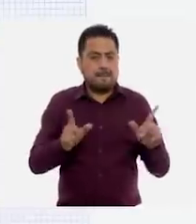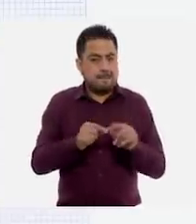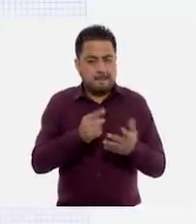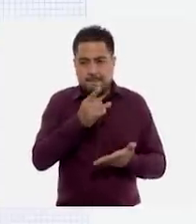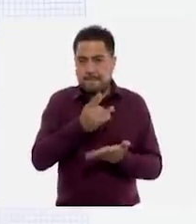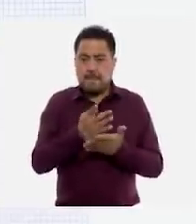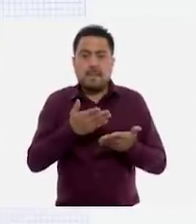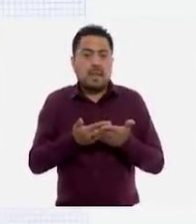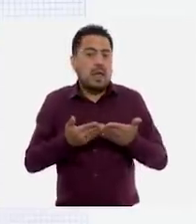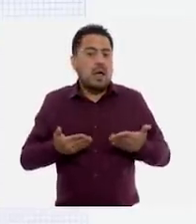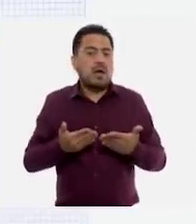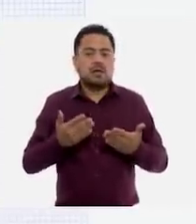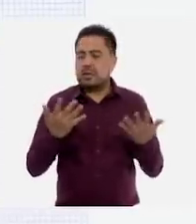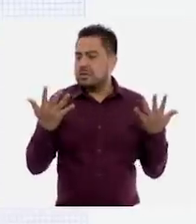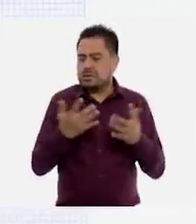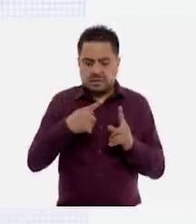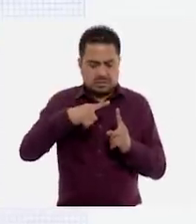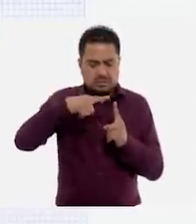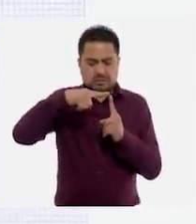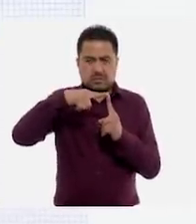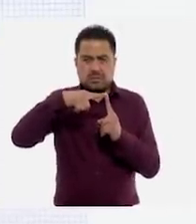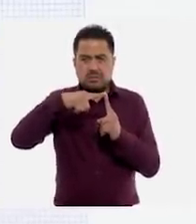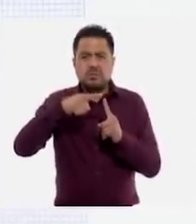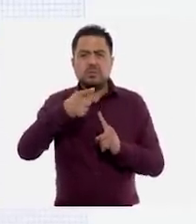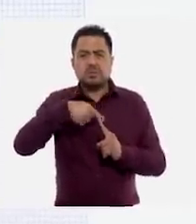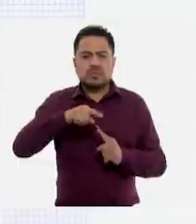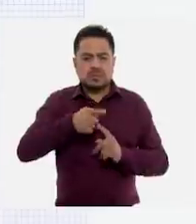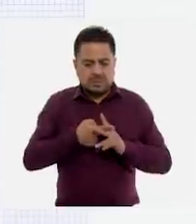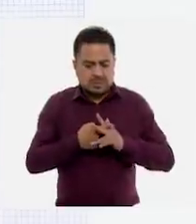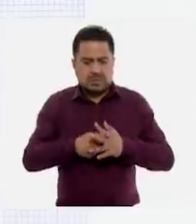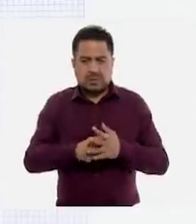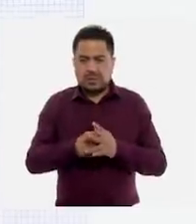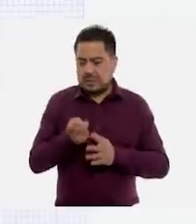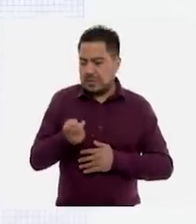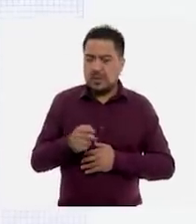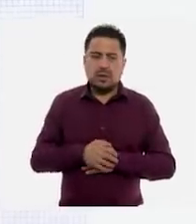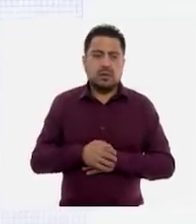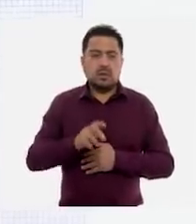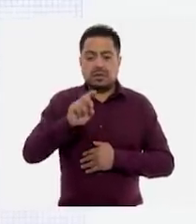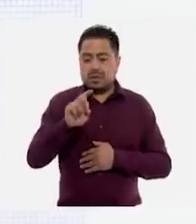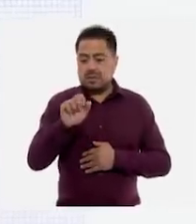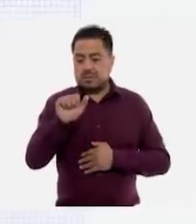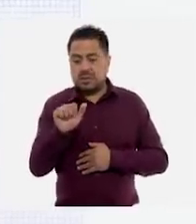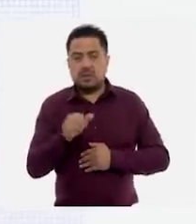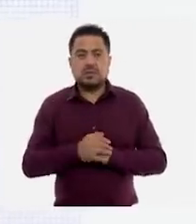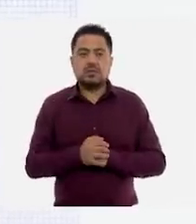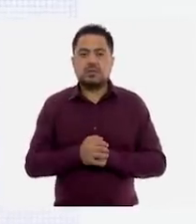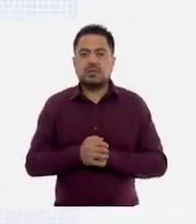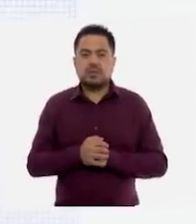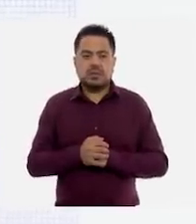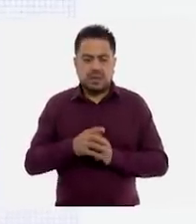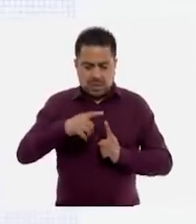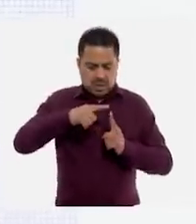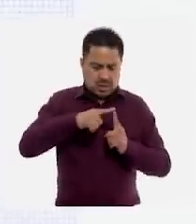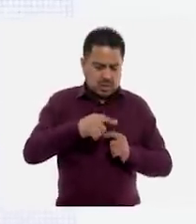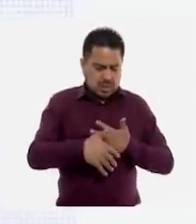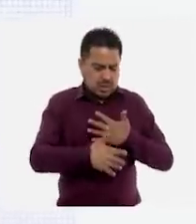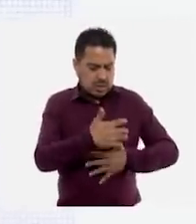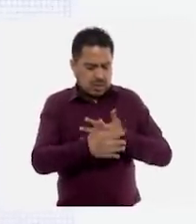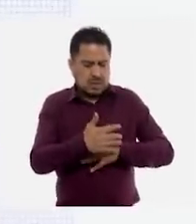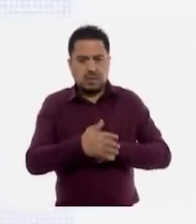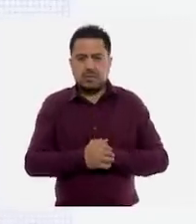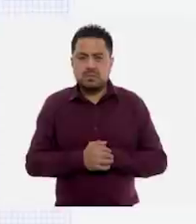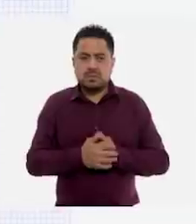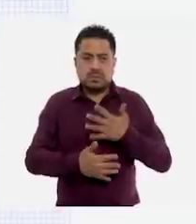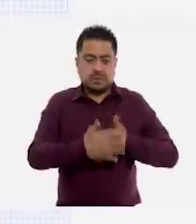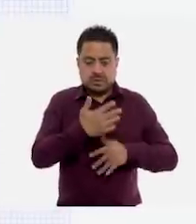ajá. Entonces, si hacemos la división, vamos a empezar por aquí. 36 entre 15.